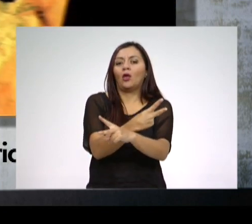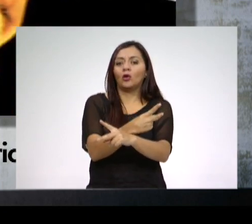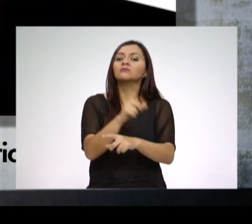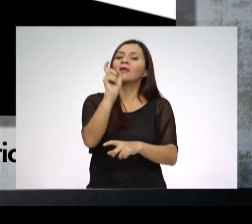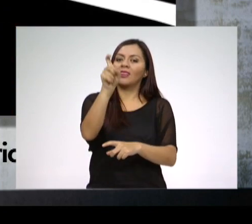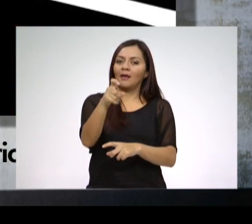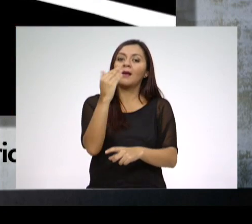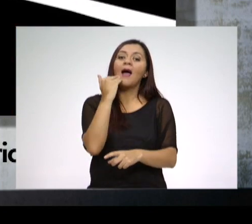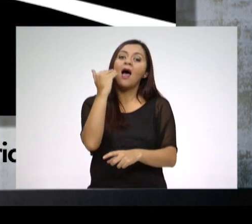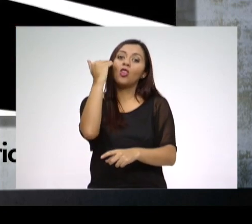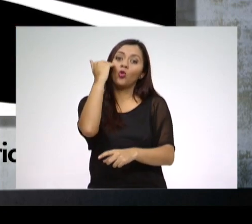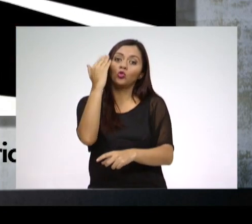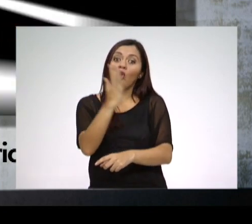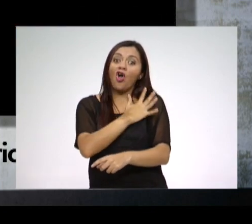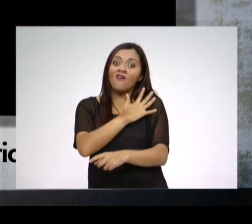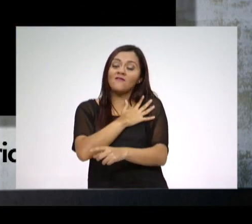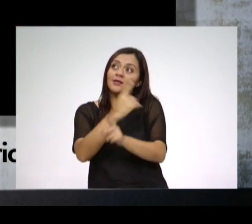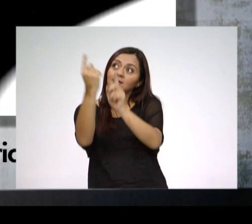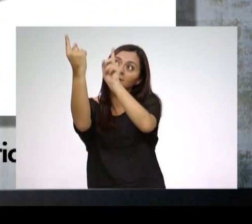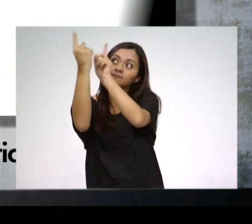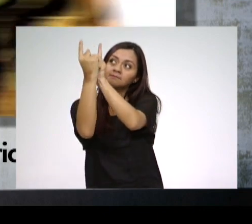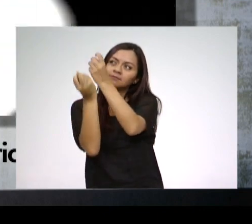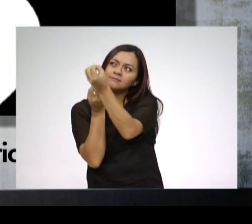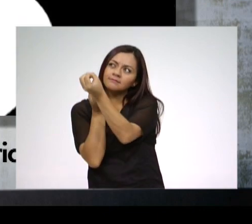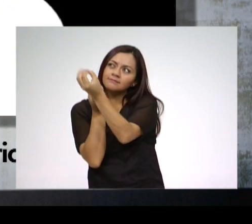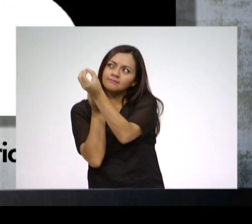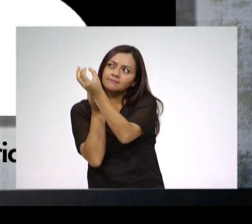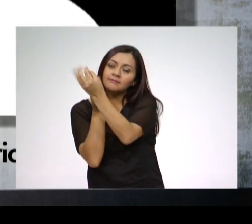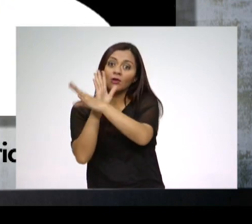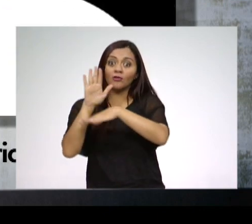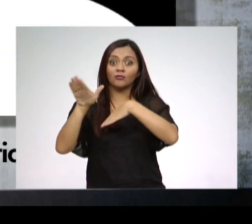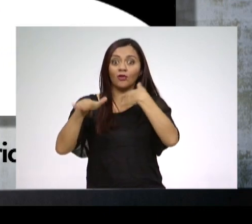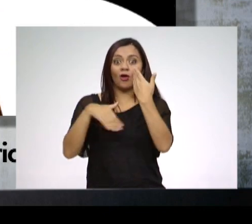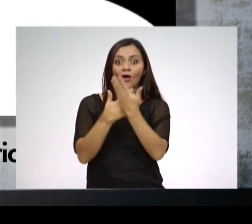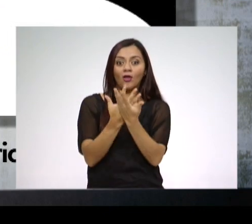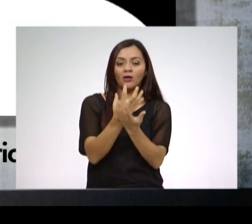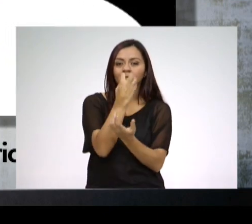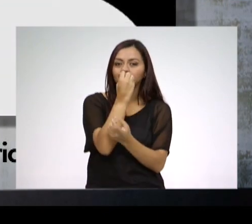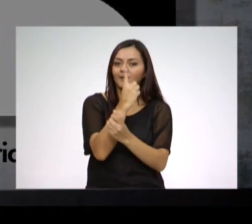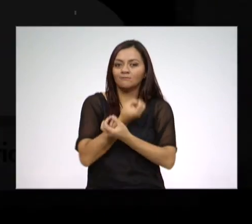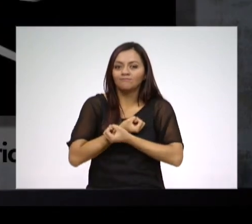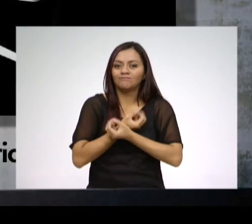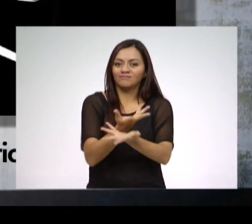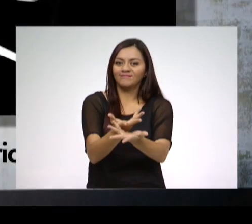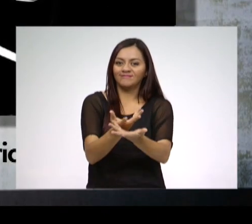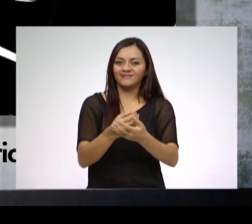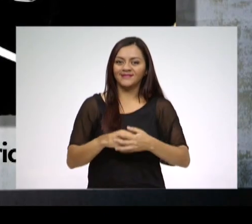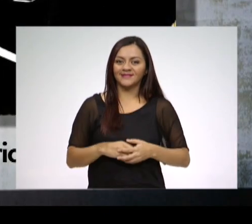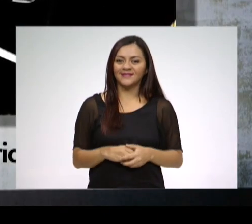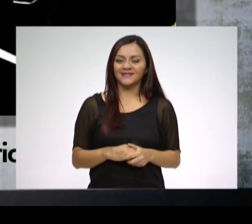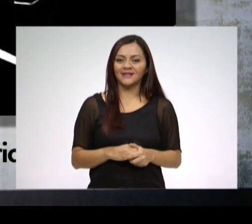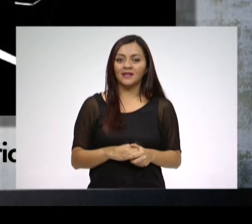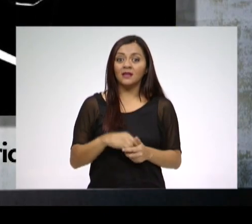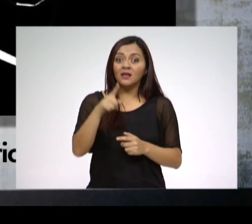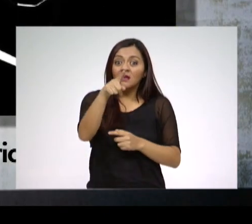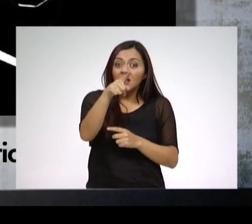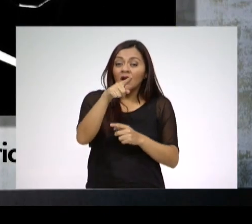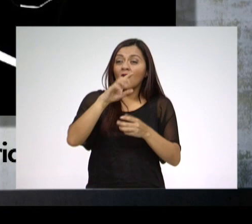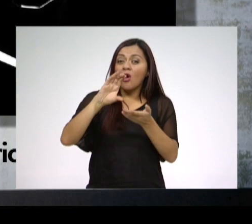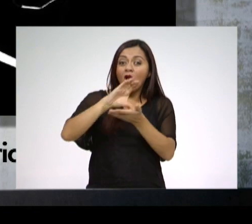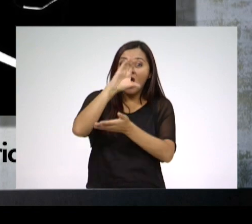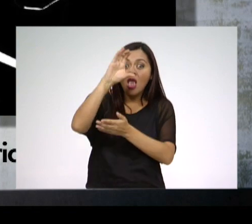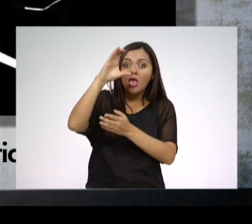a un adulto en el que se confíe. Y como tú dices, ¡romper el silencio! La intimidación en el